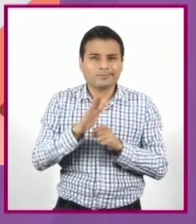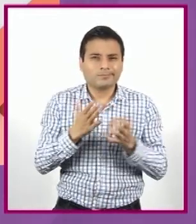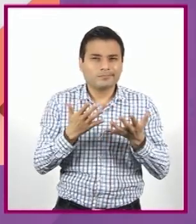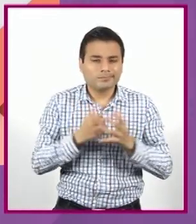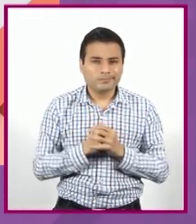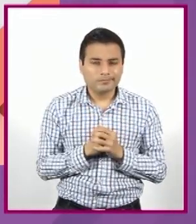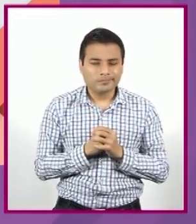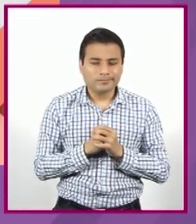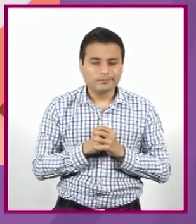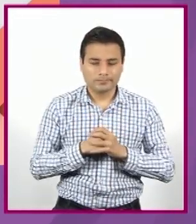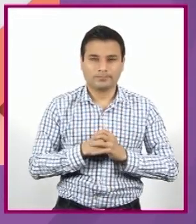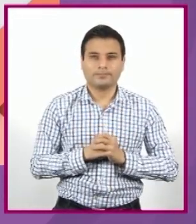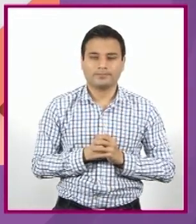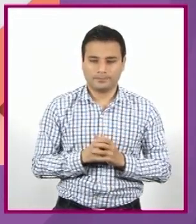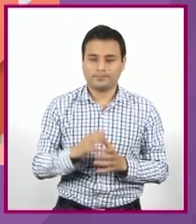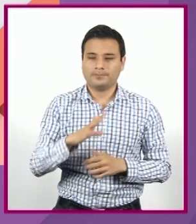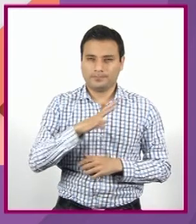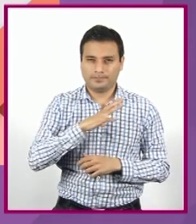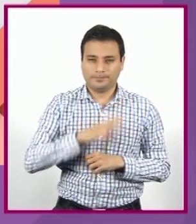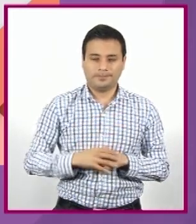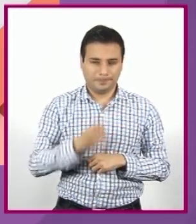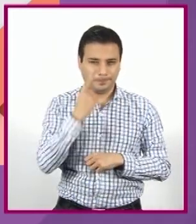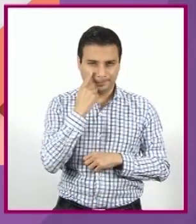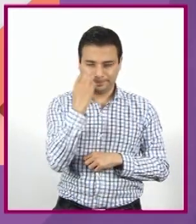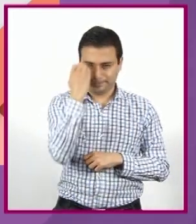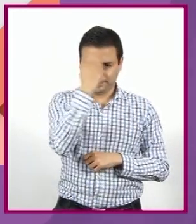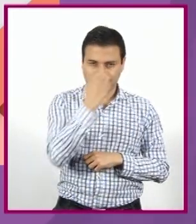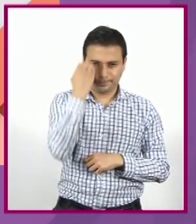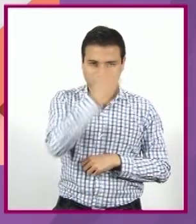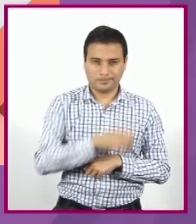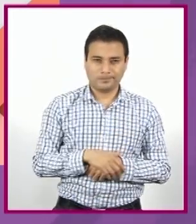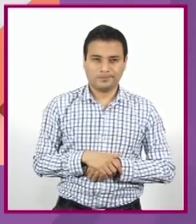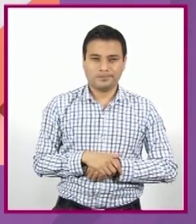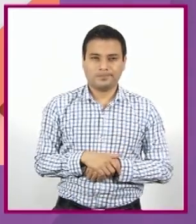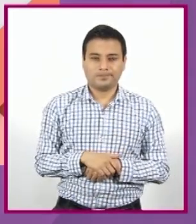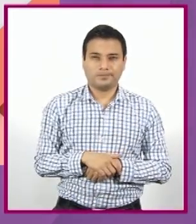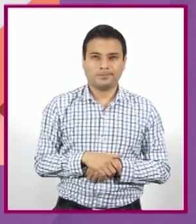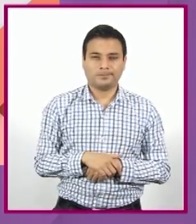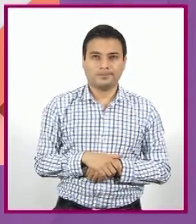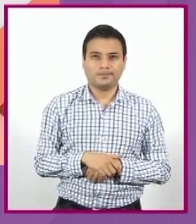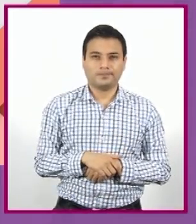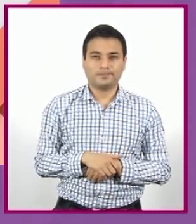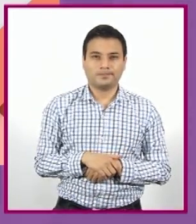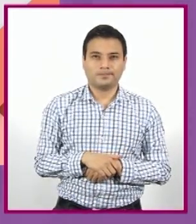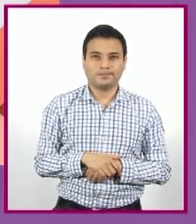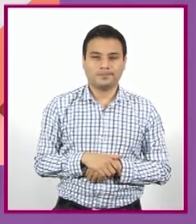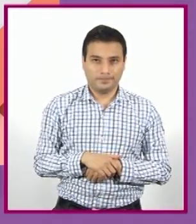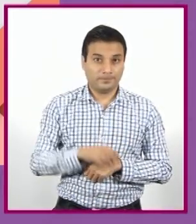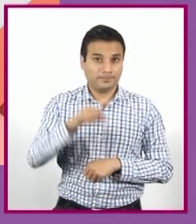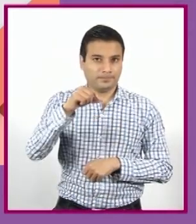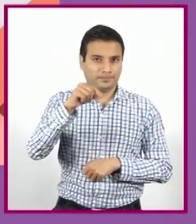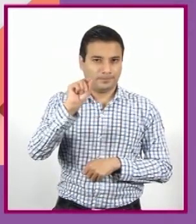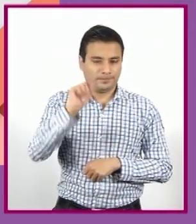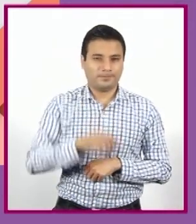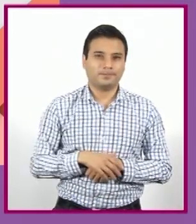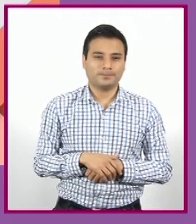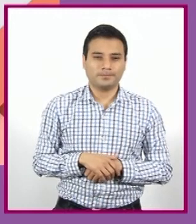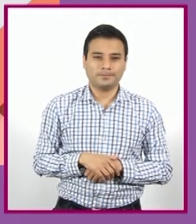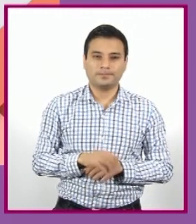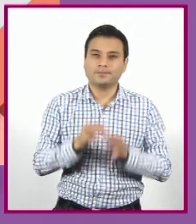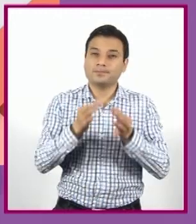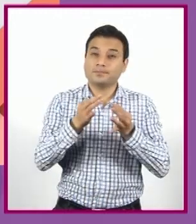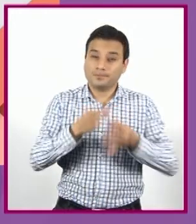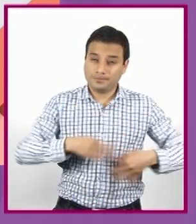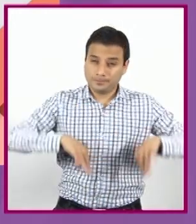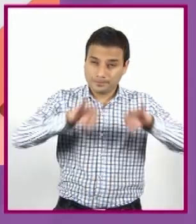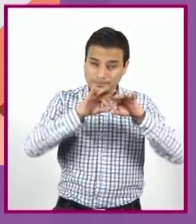cuento de Julio Verne. Revisemos lo siguiente. Aspectos ortográficos. Acento. Es importante revisar